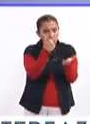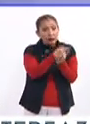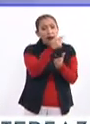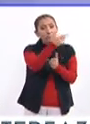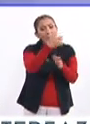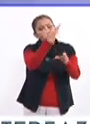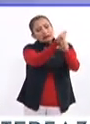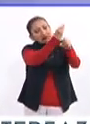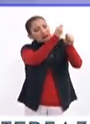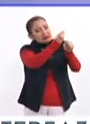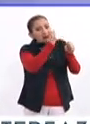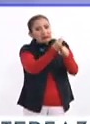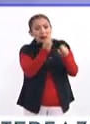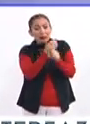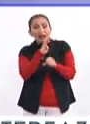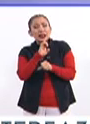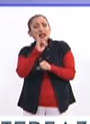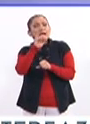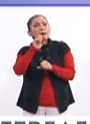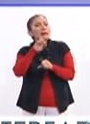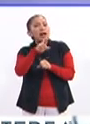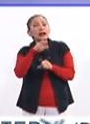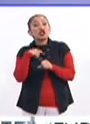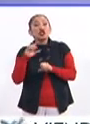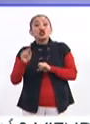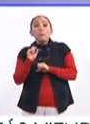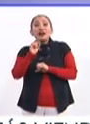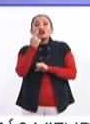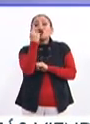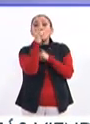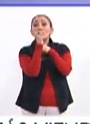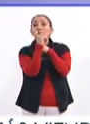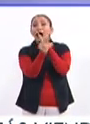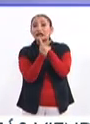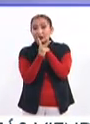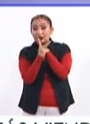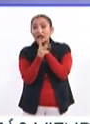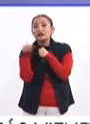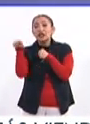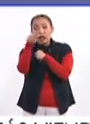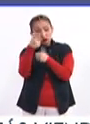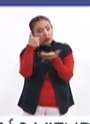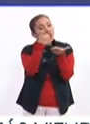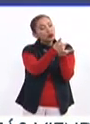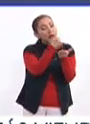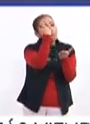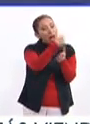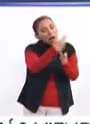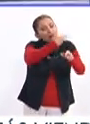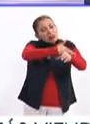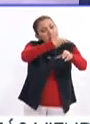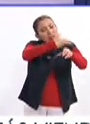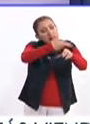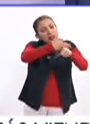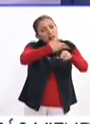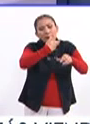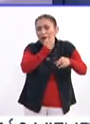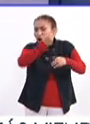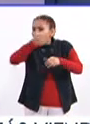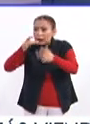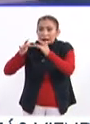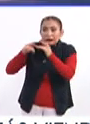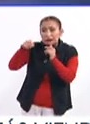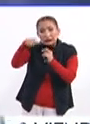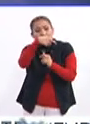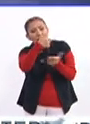está colaborando y cuando decimos Ibermuseos son 21 países restantes los que están colaborando de manera organizada,